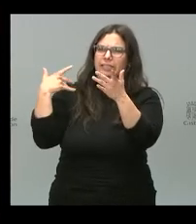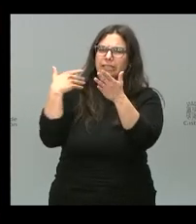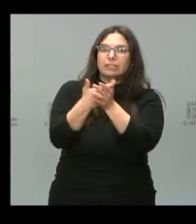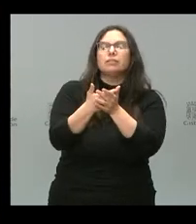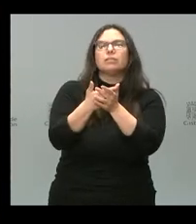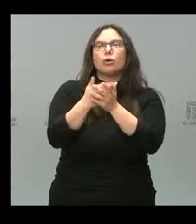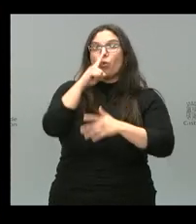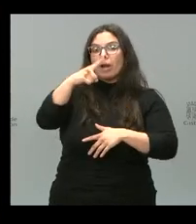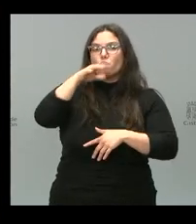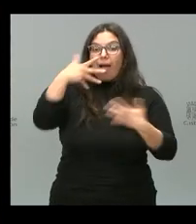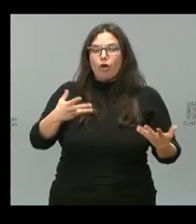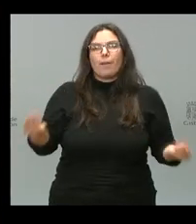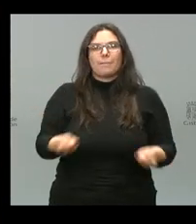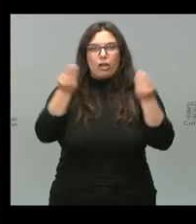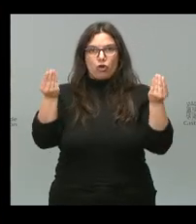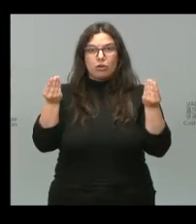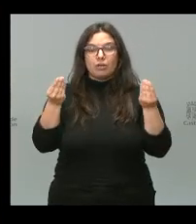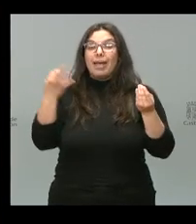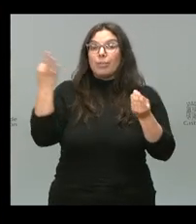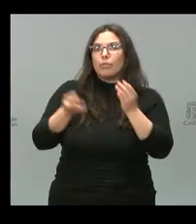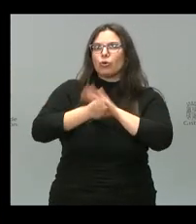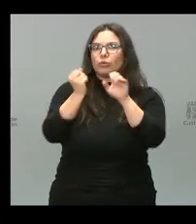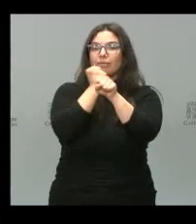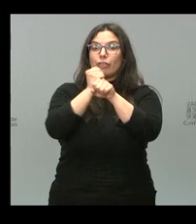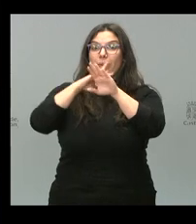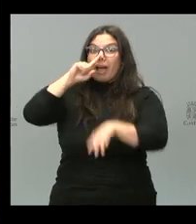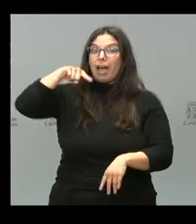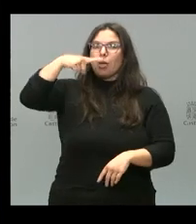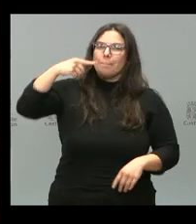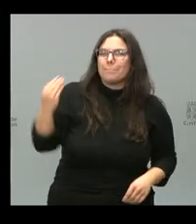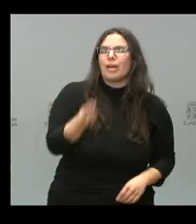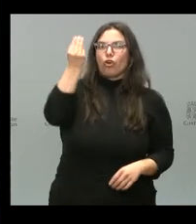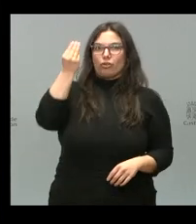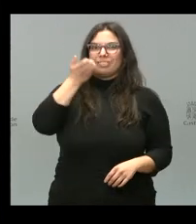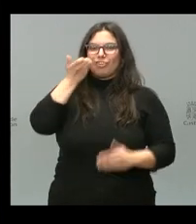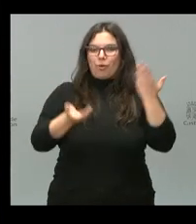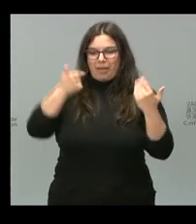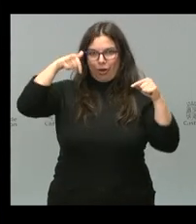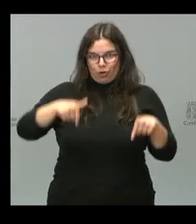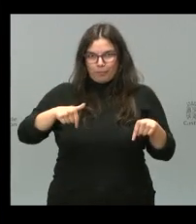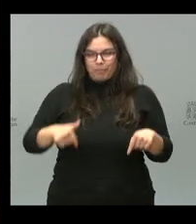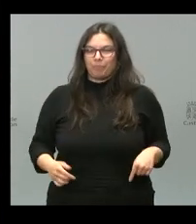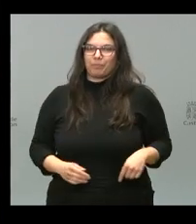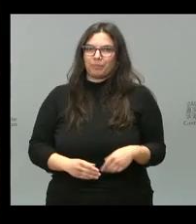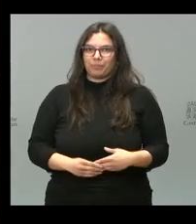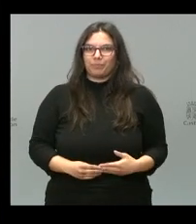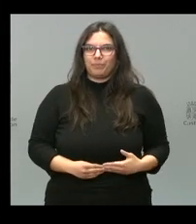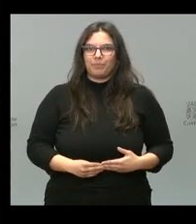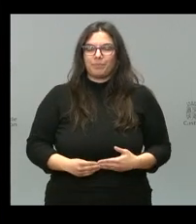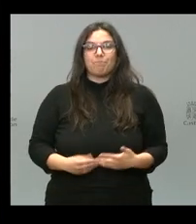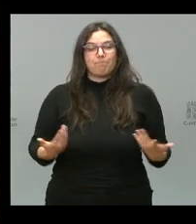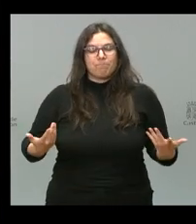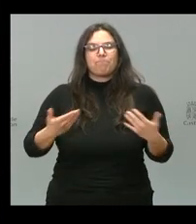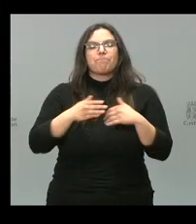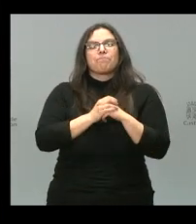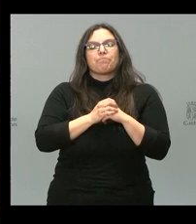y tenemos que seguir trabajando para que dentro de un año estemos mejor que en el día de hoy dicho esto